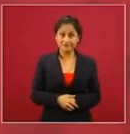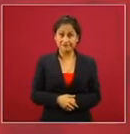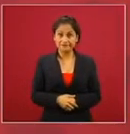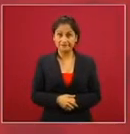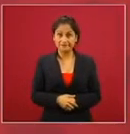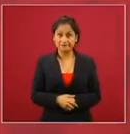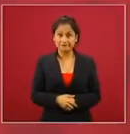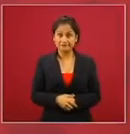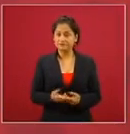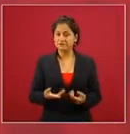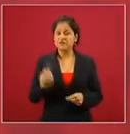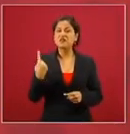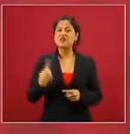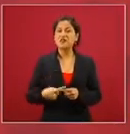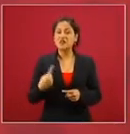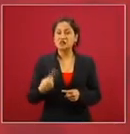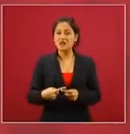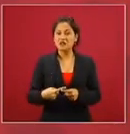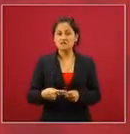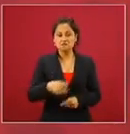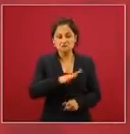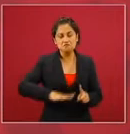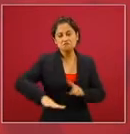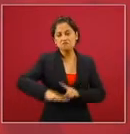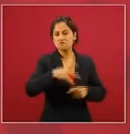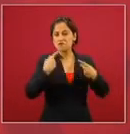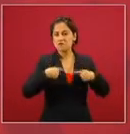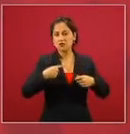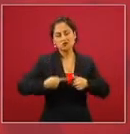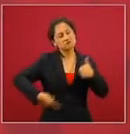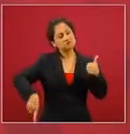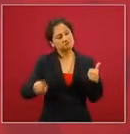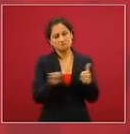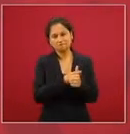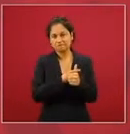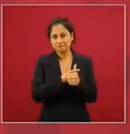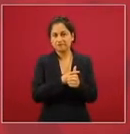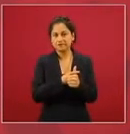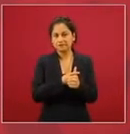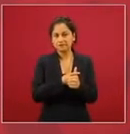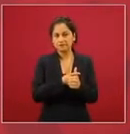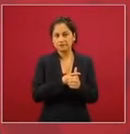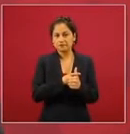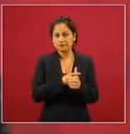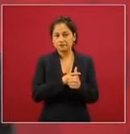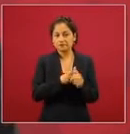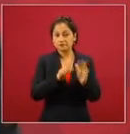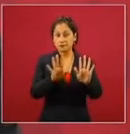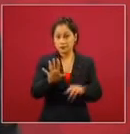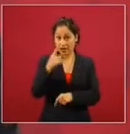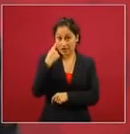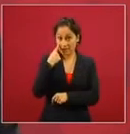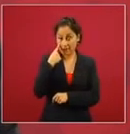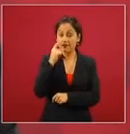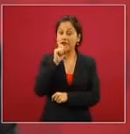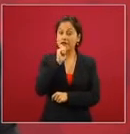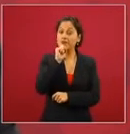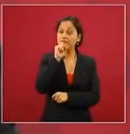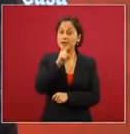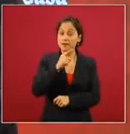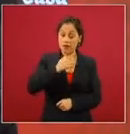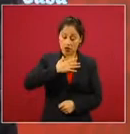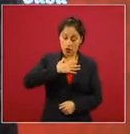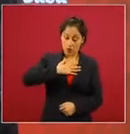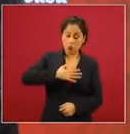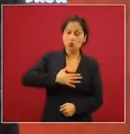la gente primero. Y otra cosa que es importante, la justicia no solo es castigar